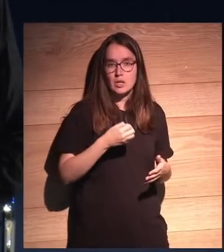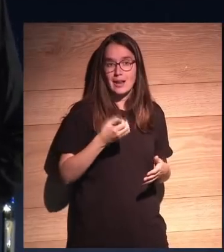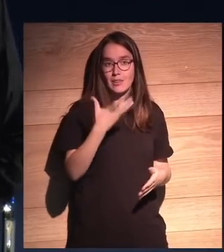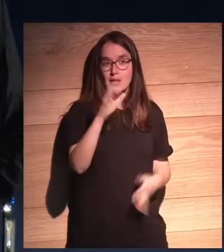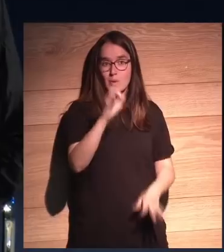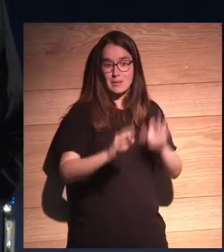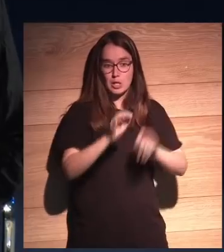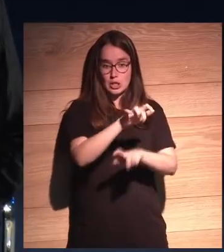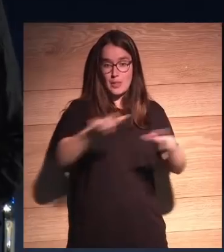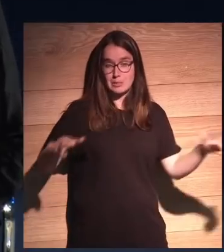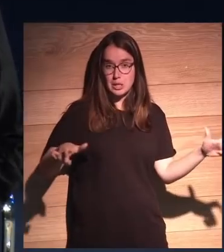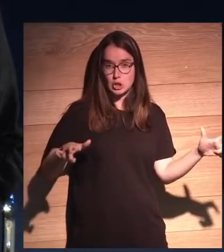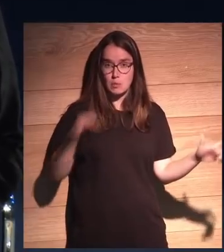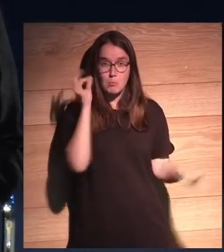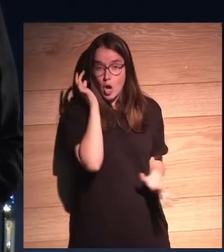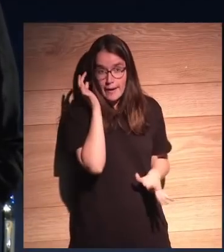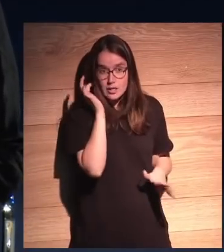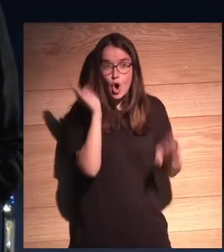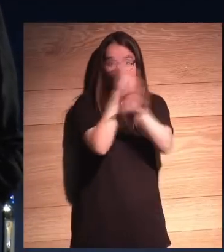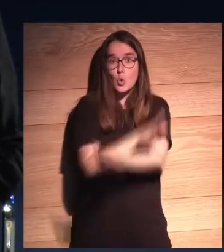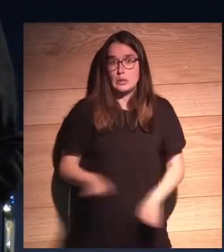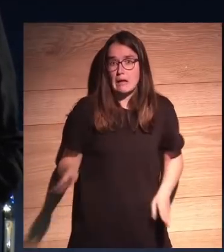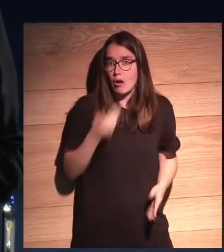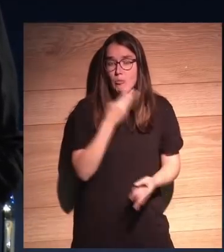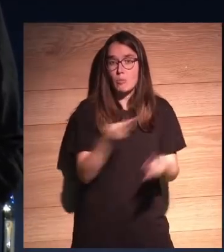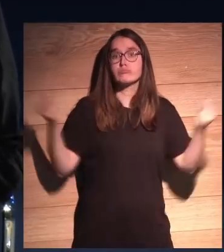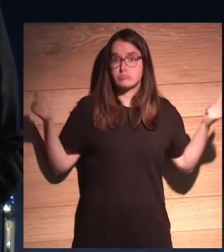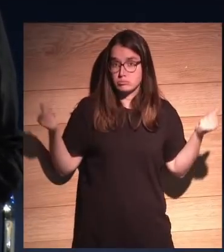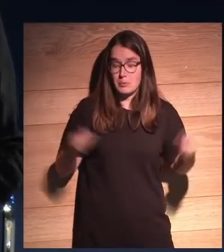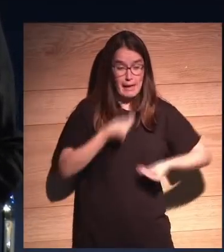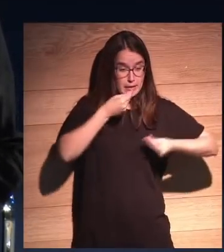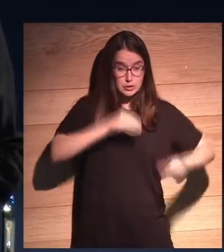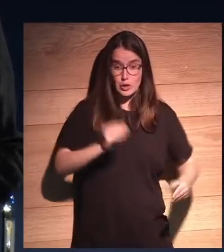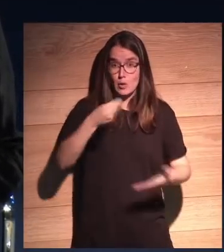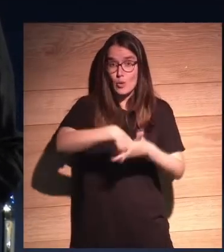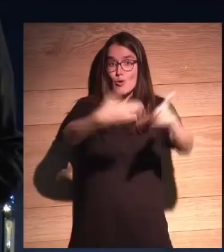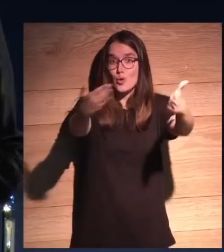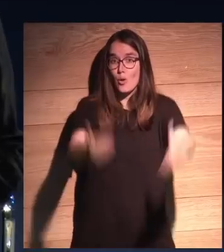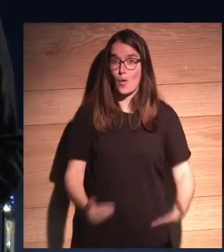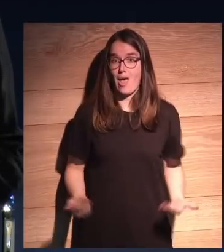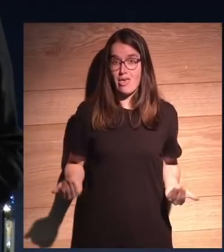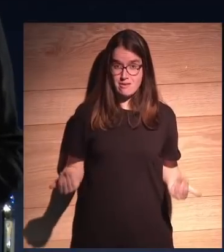del género humano se ha visto oculta por el relato historiográfico.